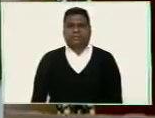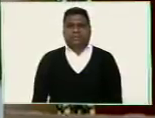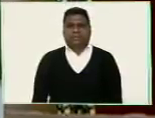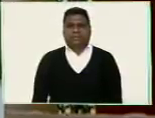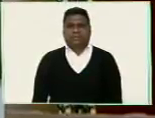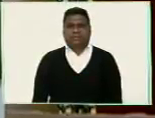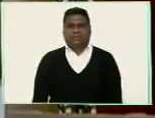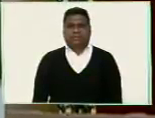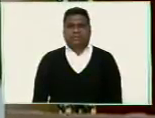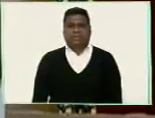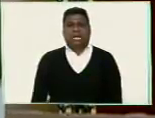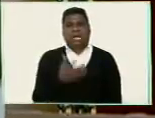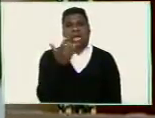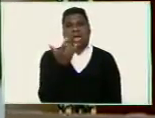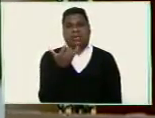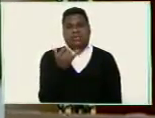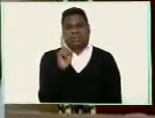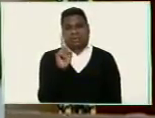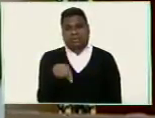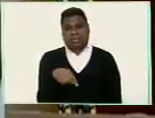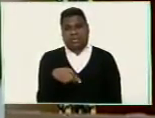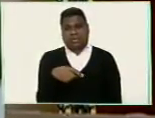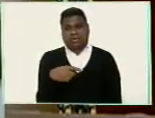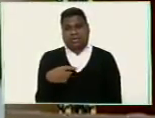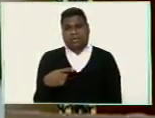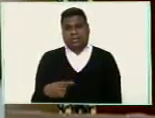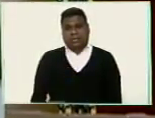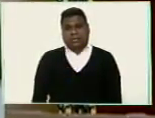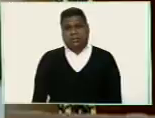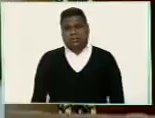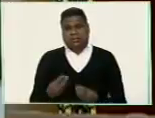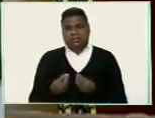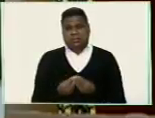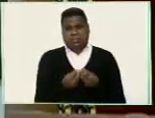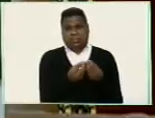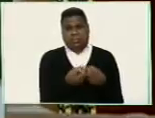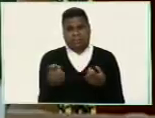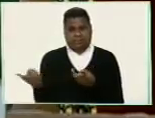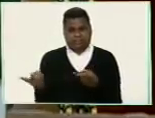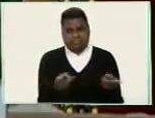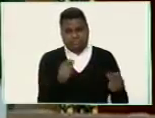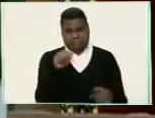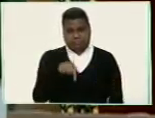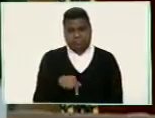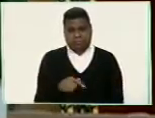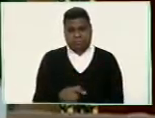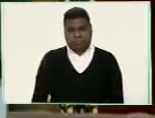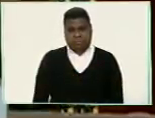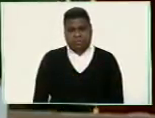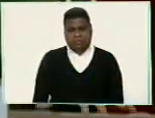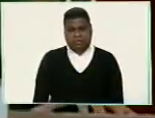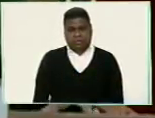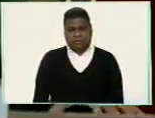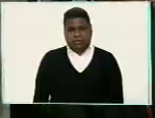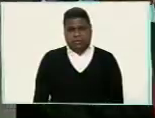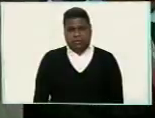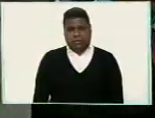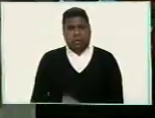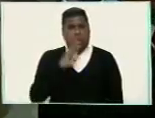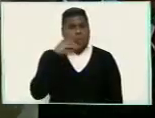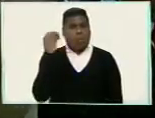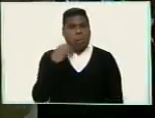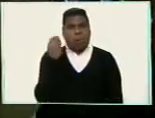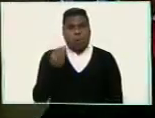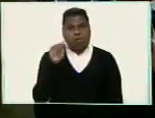Está también, nos acompaña hoy Elvis Hidrobo Jr., secretario general del Consejo de Ministros, también un joven